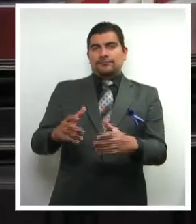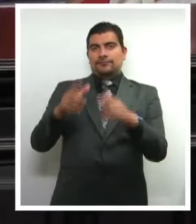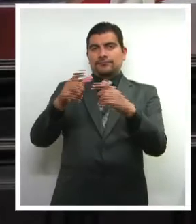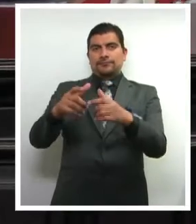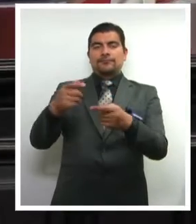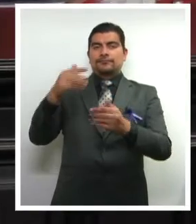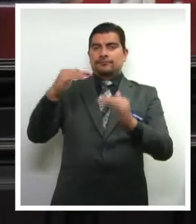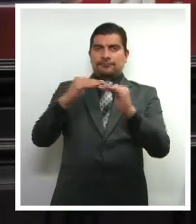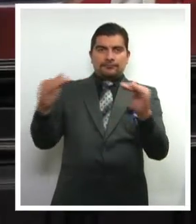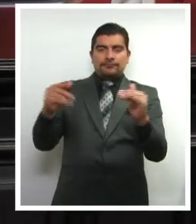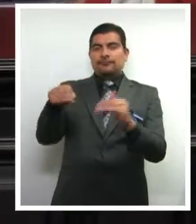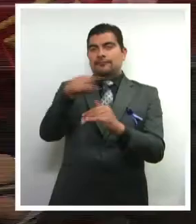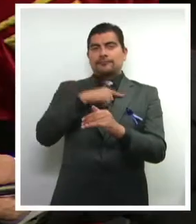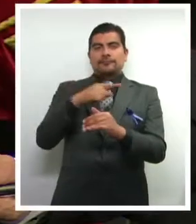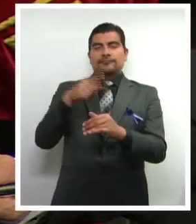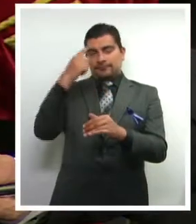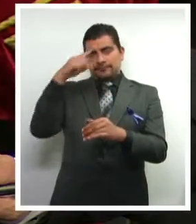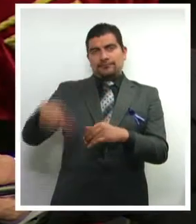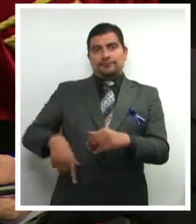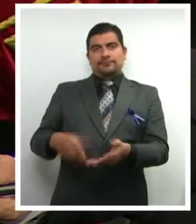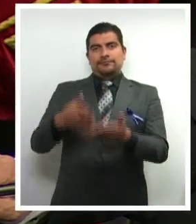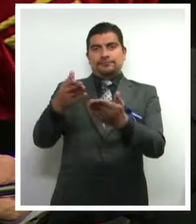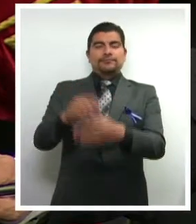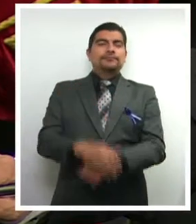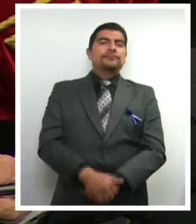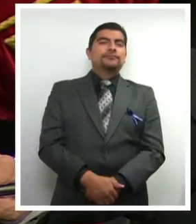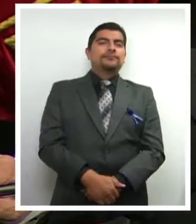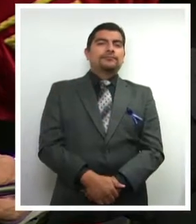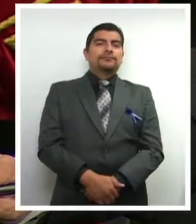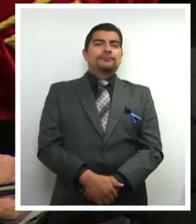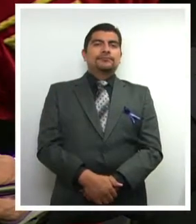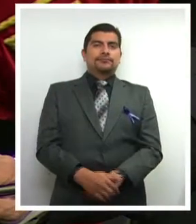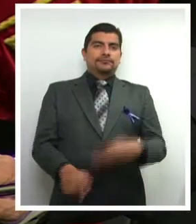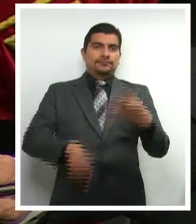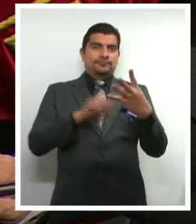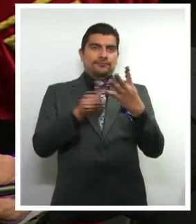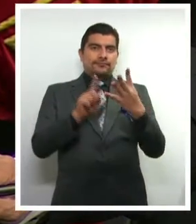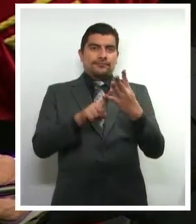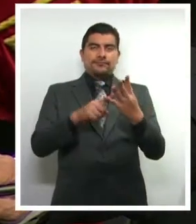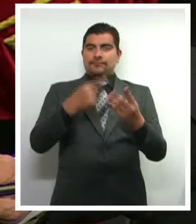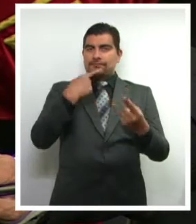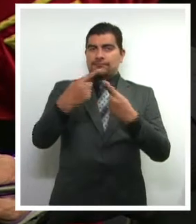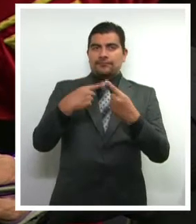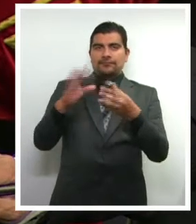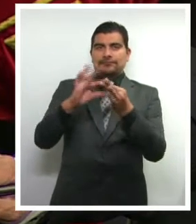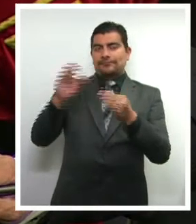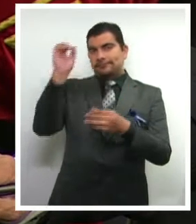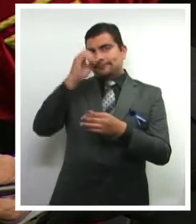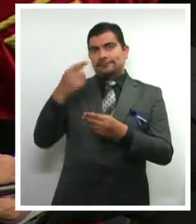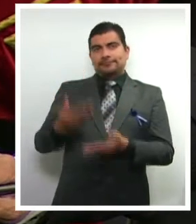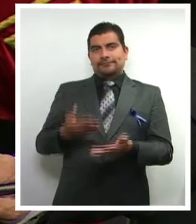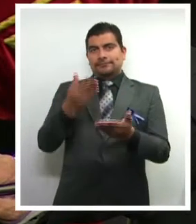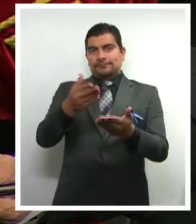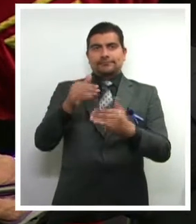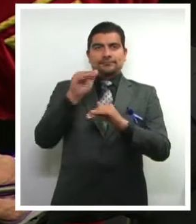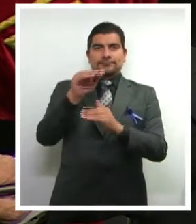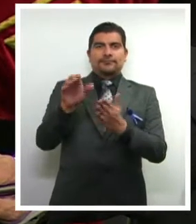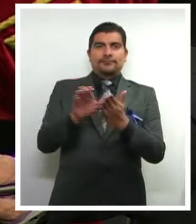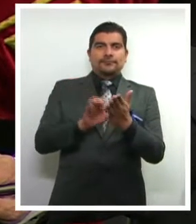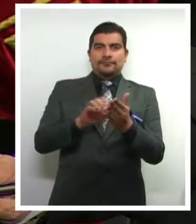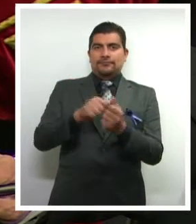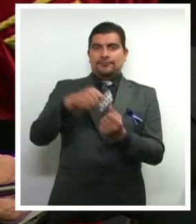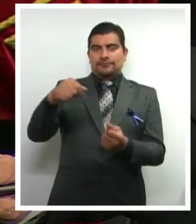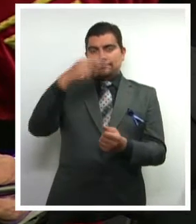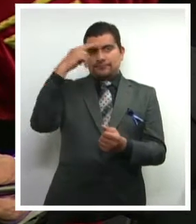Régimen de Gobierno. 4. Comentarios y sugerencias sobre el proyecto de Constitución Política de la Ciudad de México,